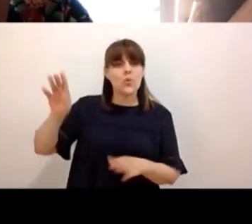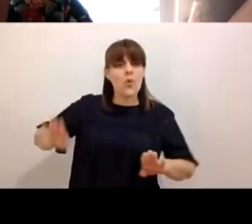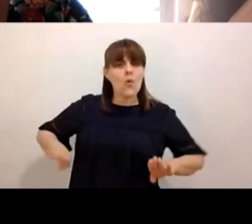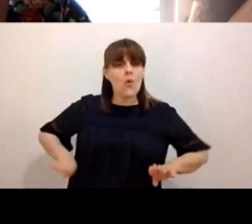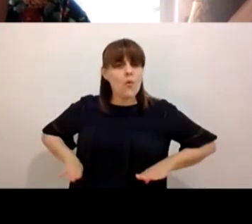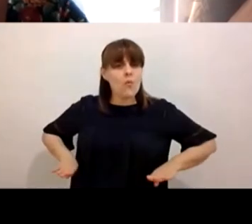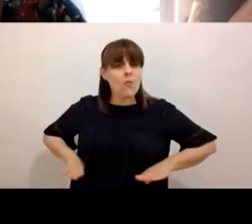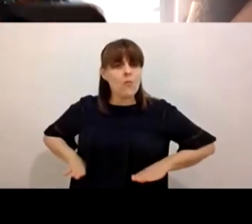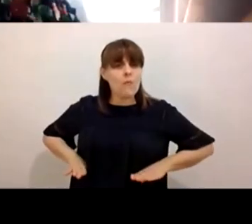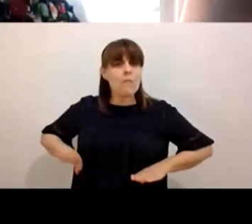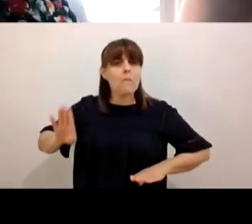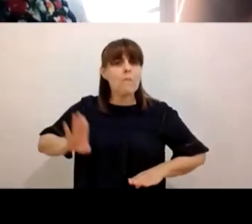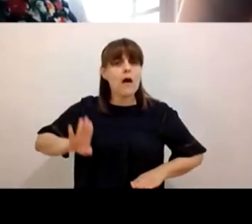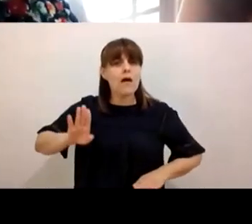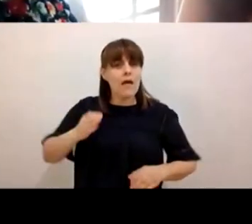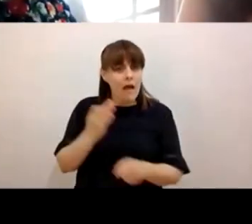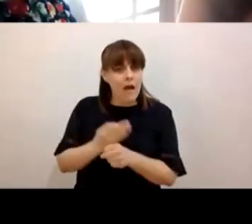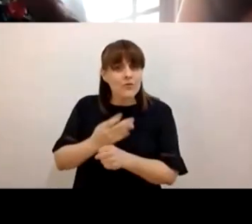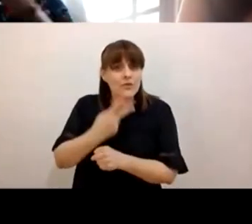hijo de